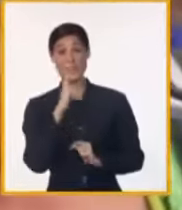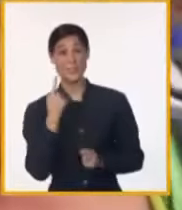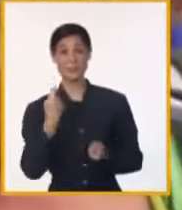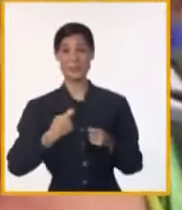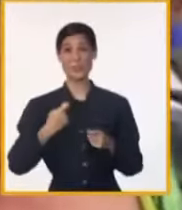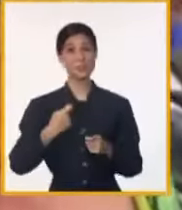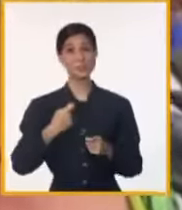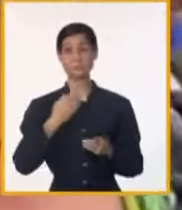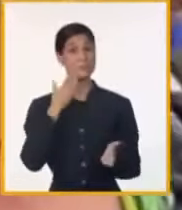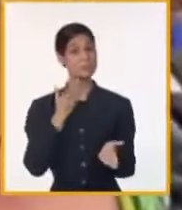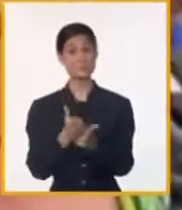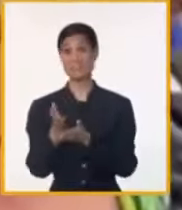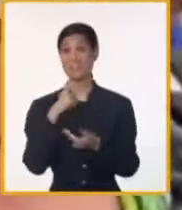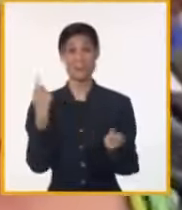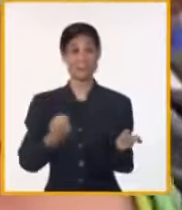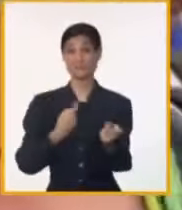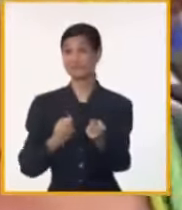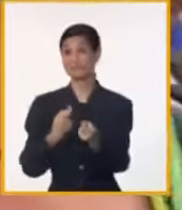solo creer